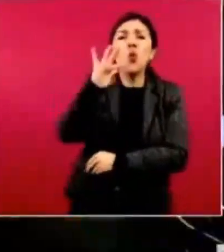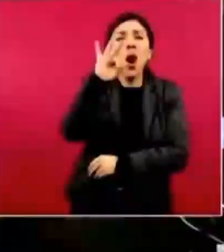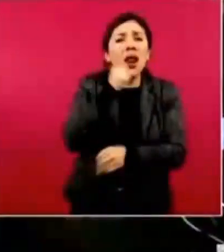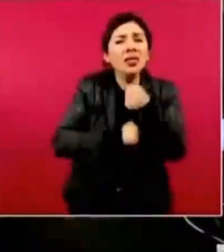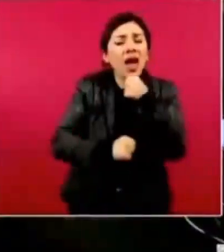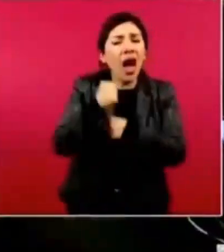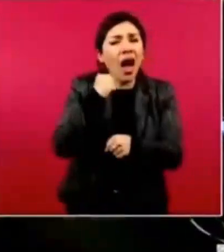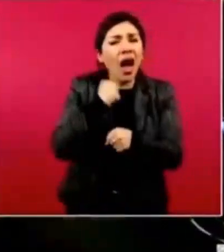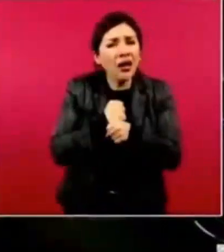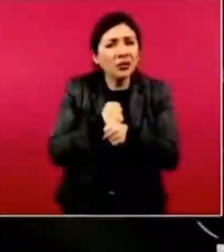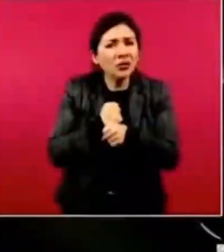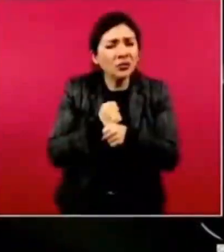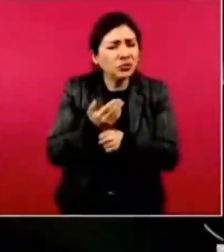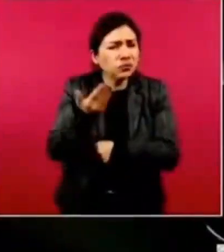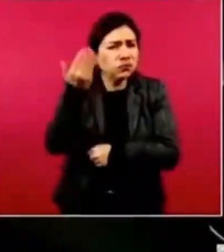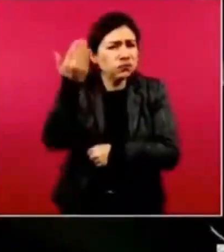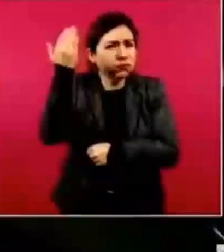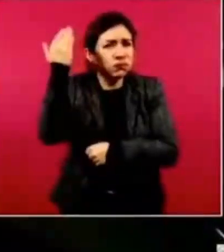que